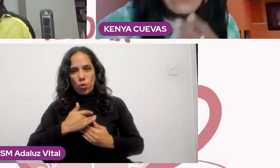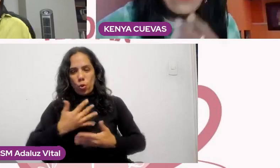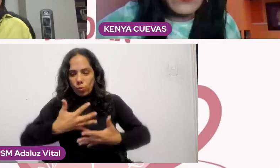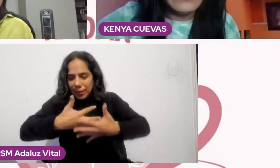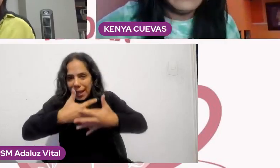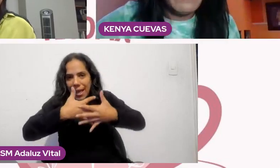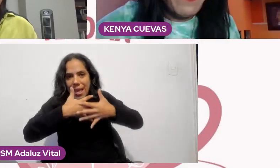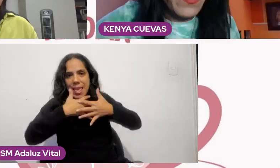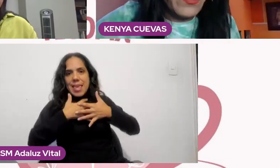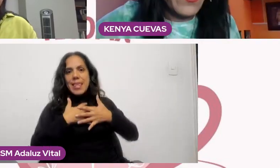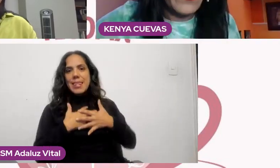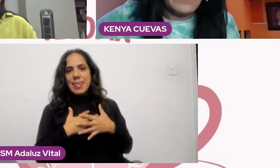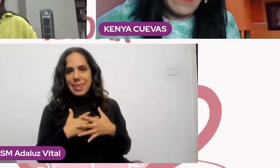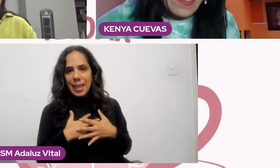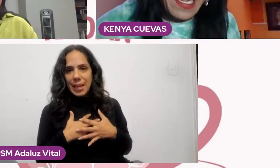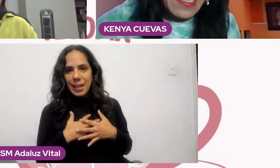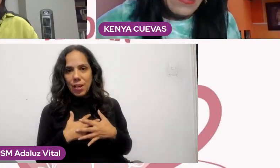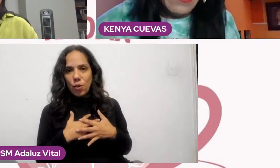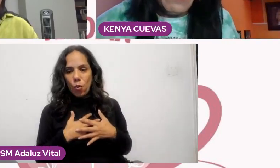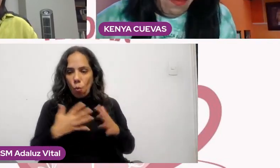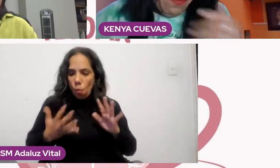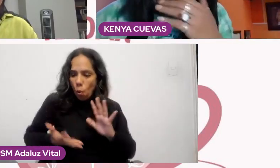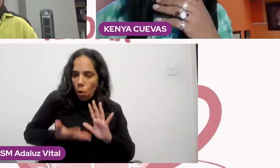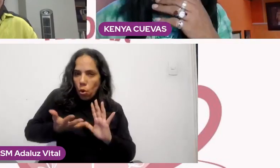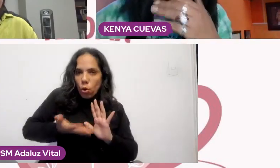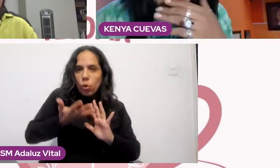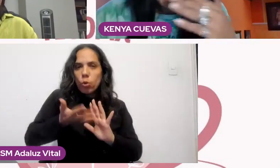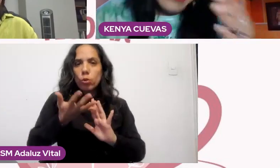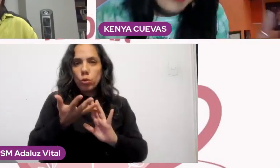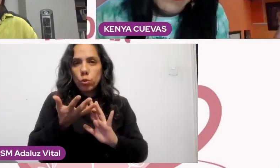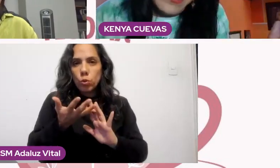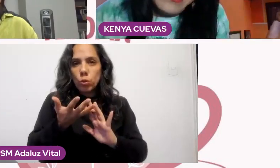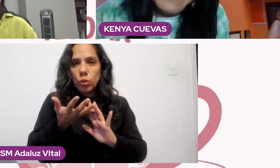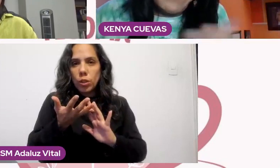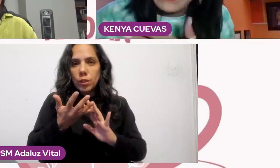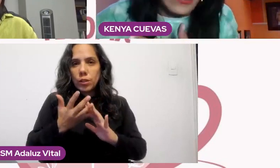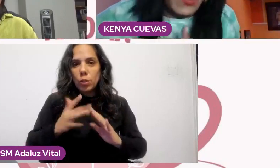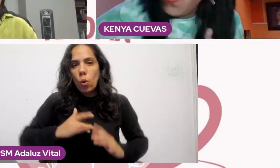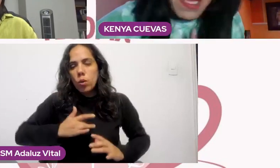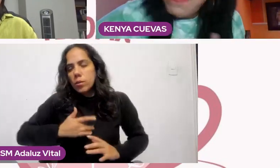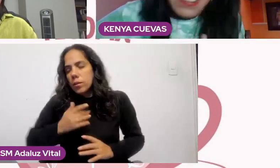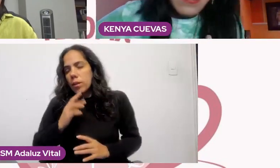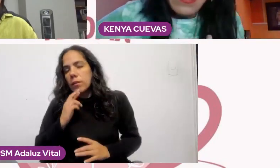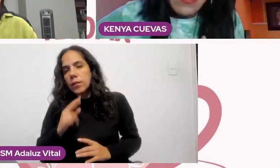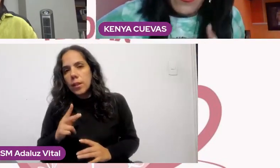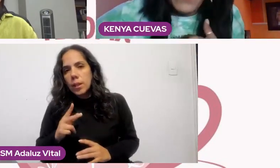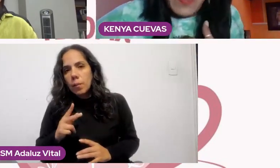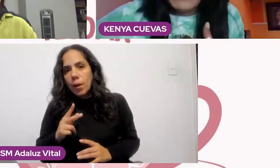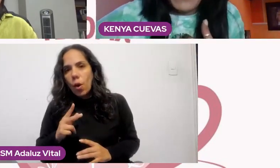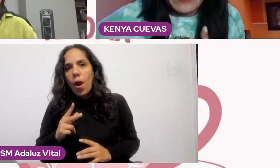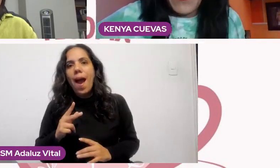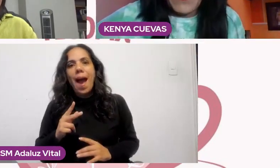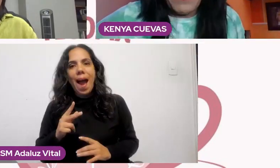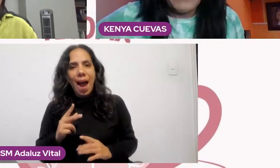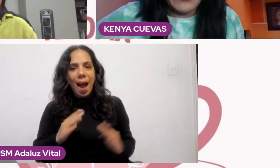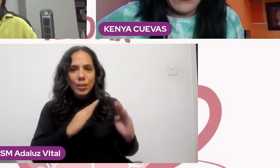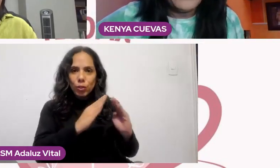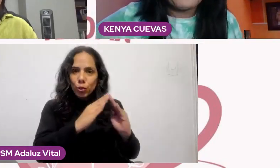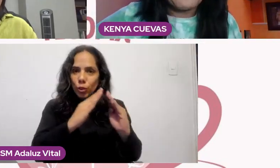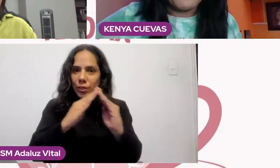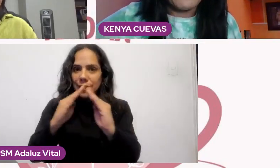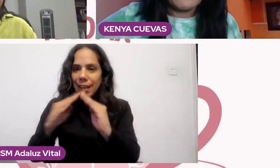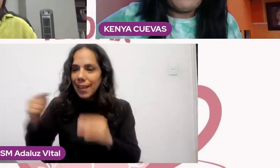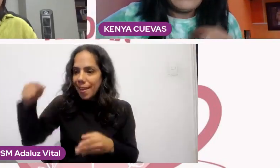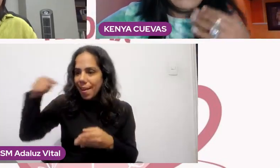espacios dignos y de apoyo y de red para otras mujeres, para que no vivan lo mismo que yo viví,